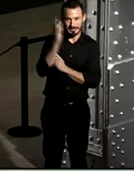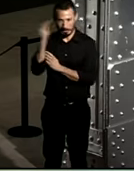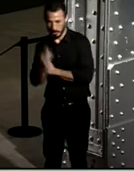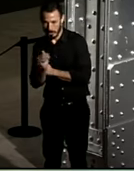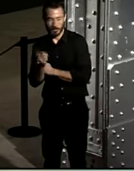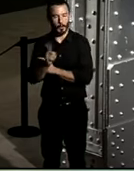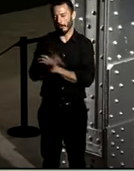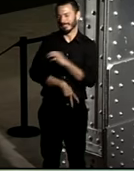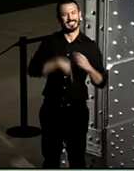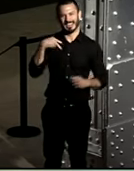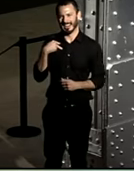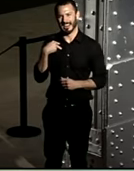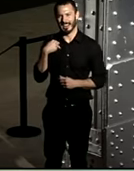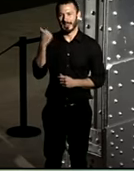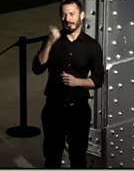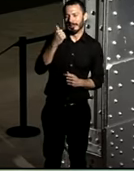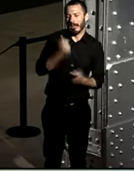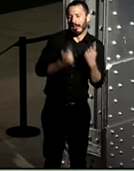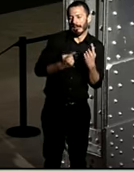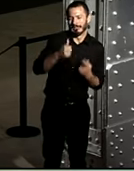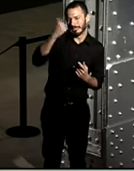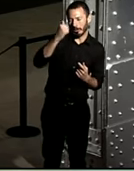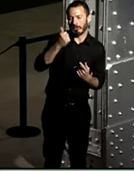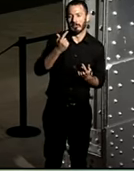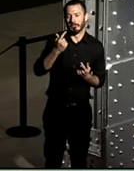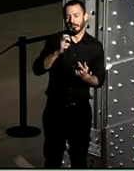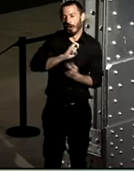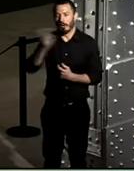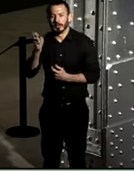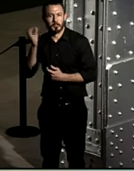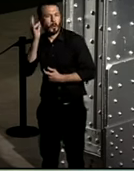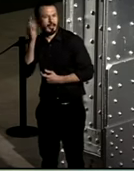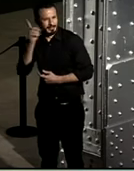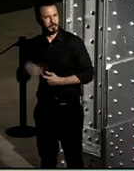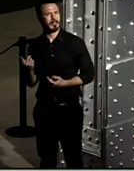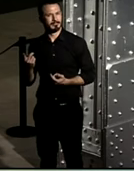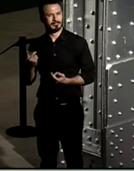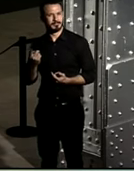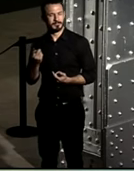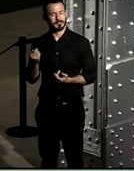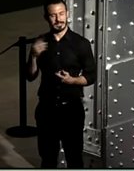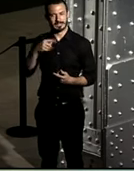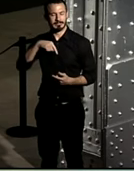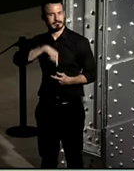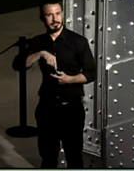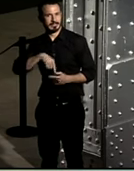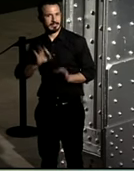general, yo creo. Vaya. Más los chicos en algunas cosas, pero en las mujeres también ocurre